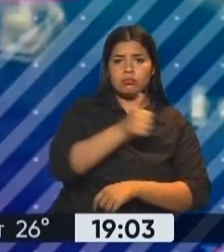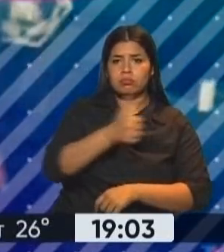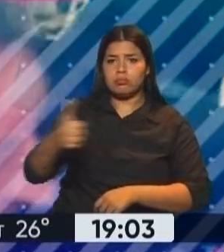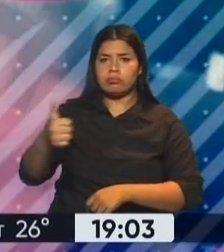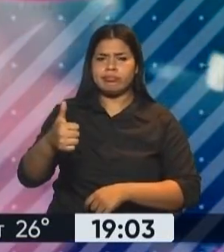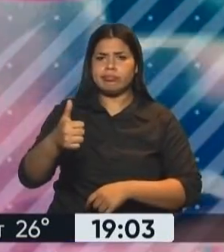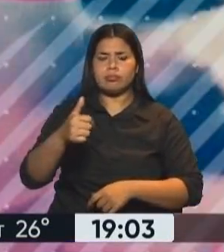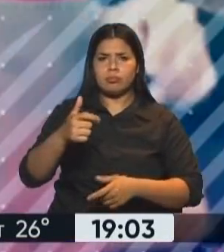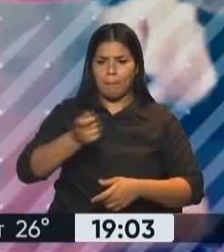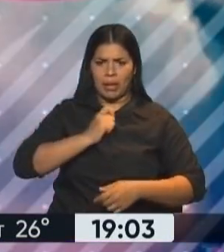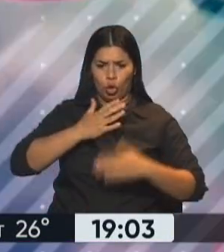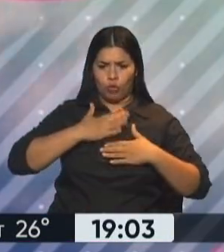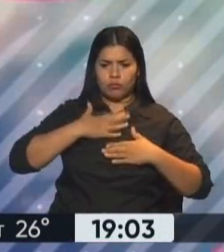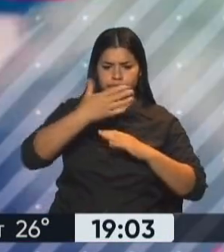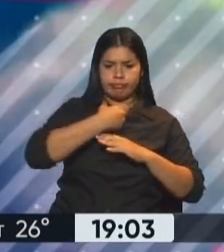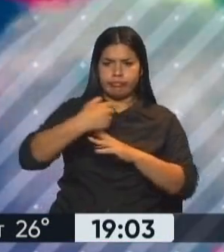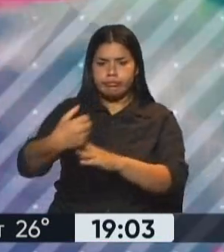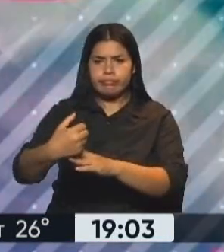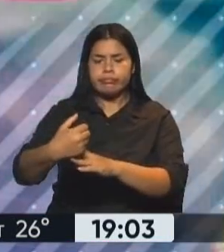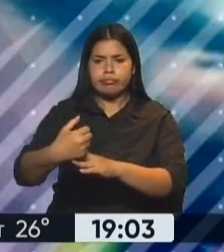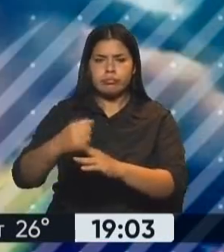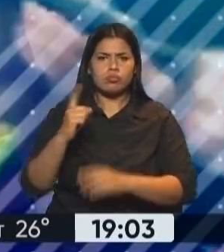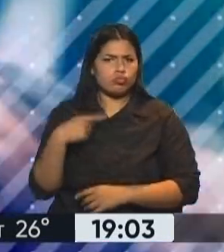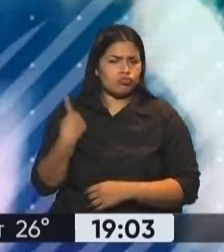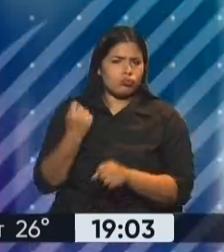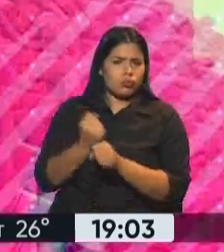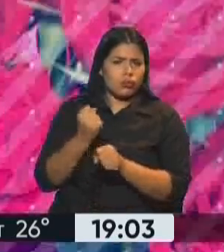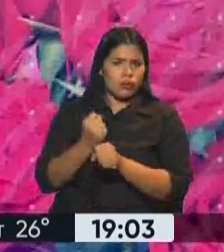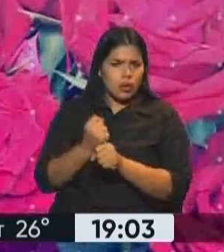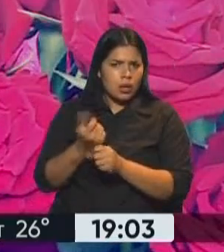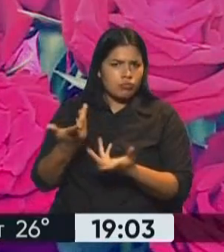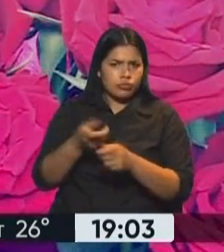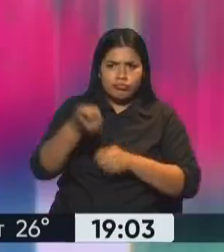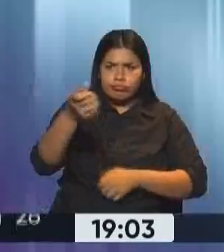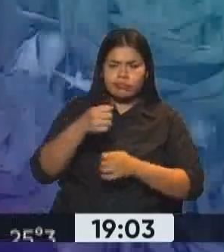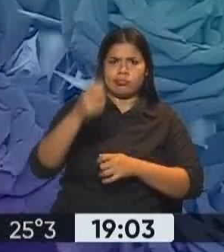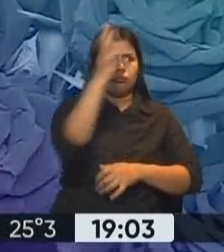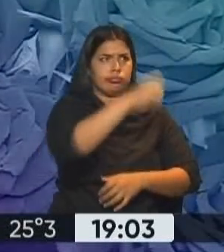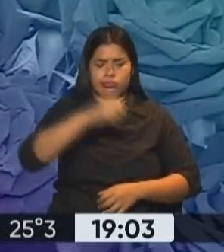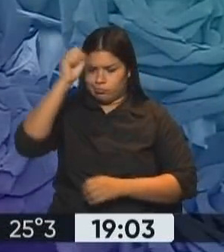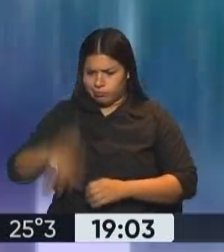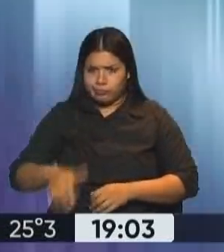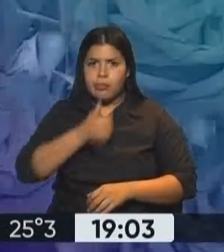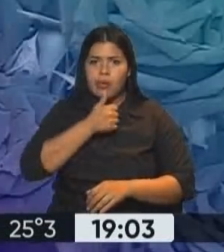el micrófono y lo saca de la caña, que nosotros estamos trabajando por la pandemia, y lo tira directamente al agua.